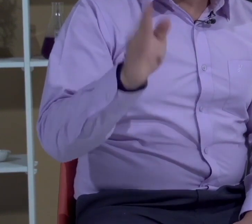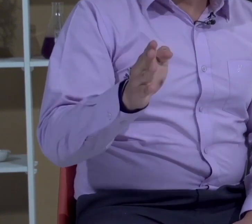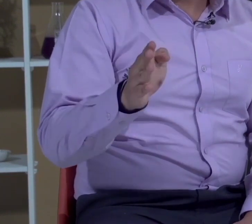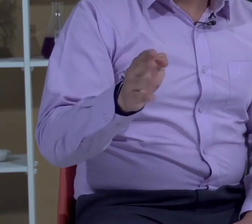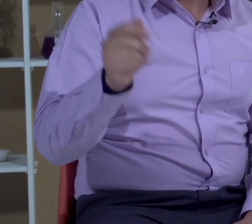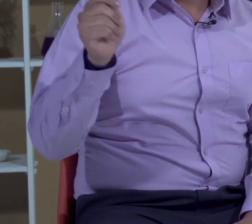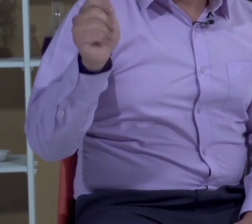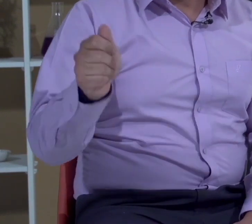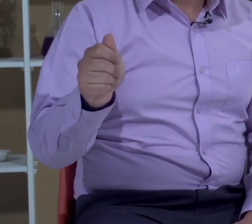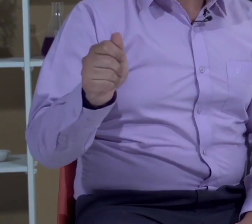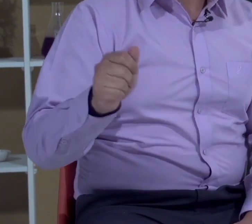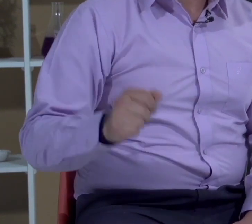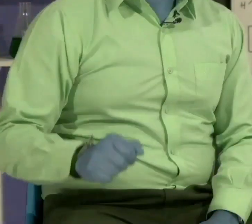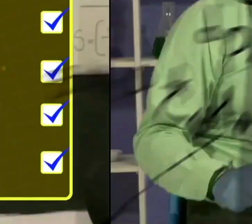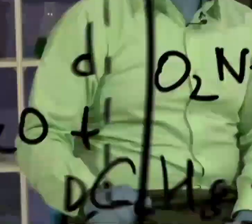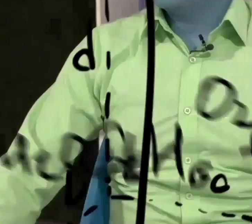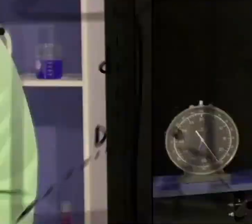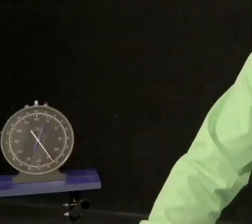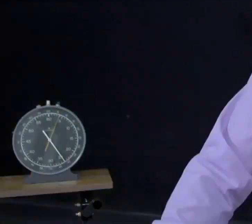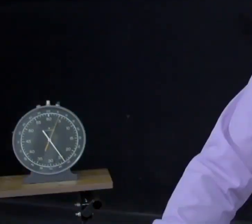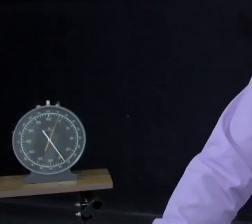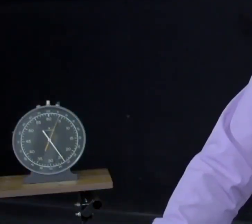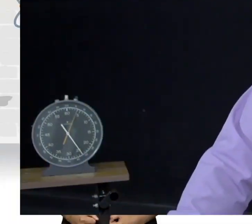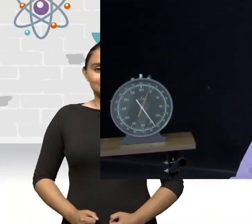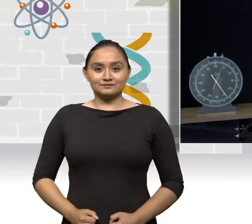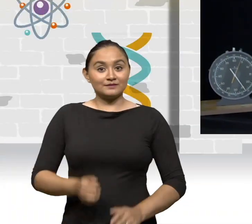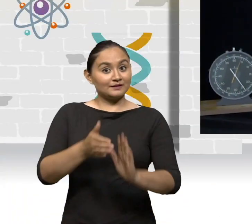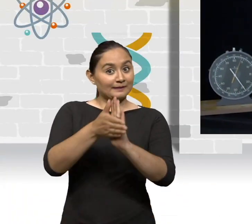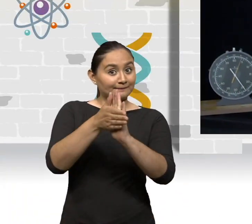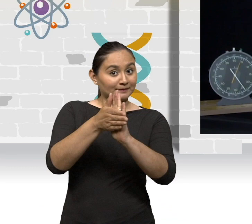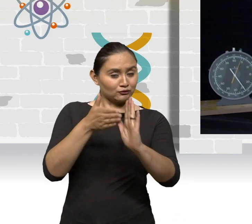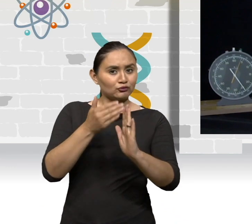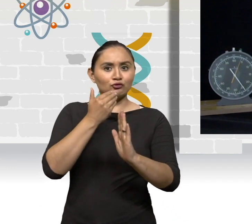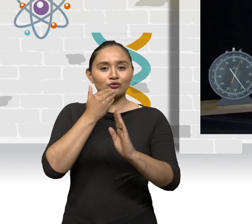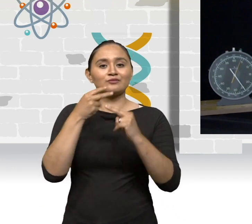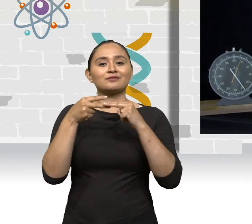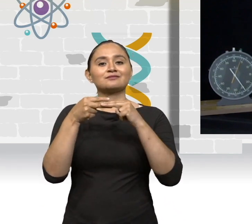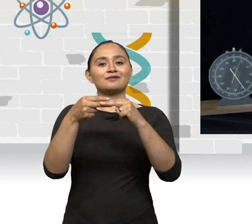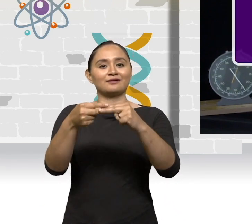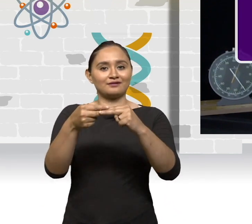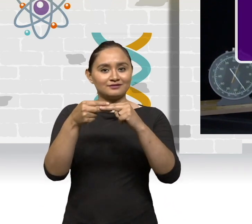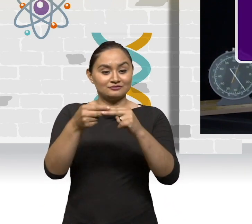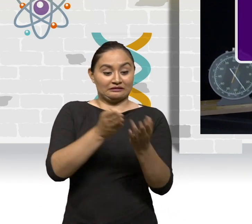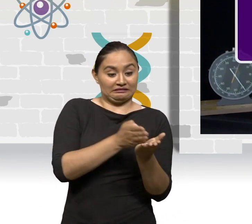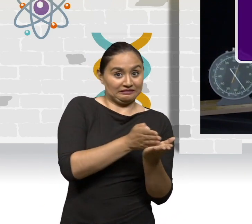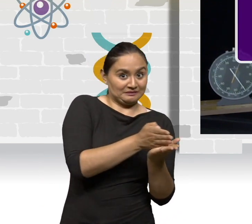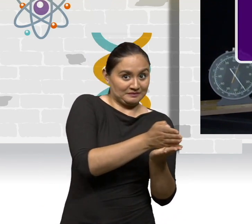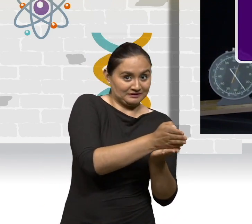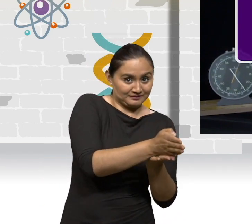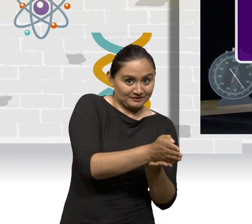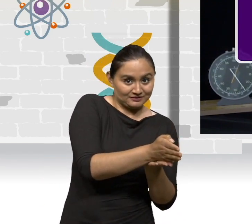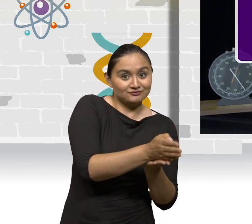posición, trayectoria y desplazamiento. La velocidad es la relación entre el